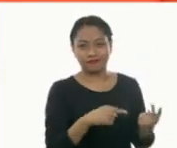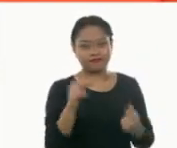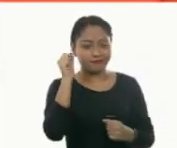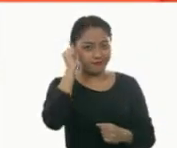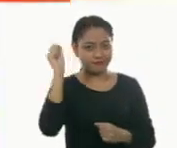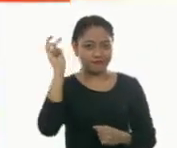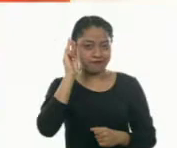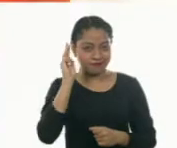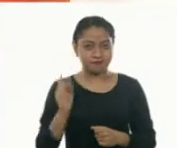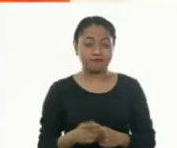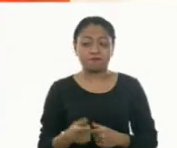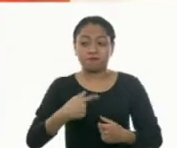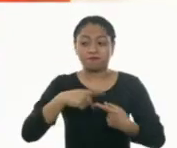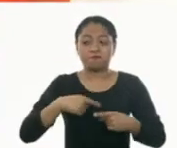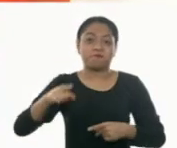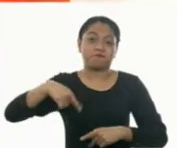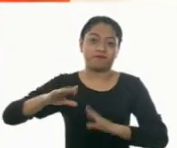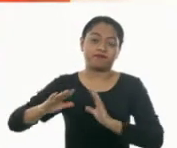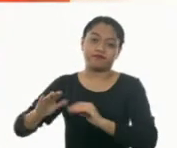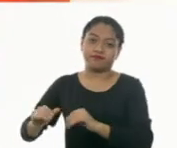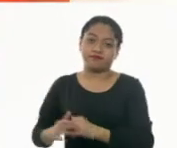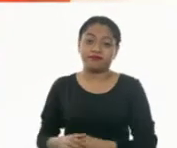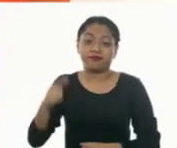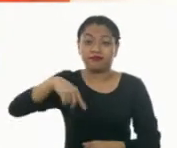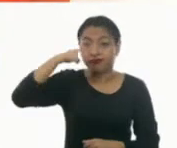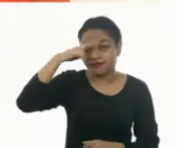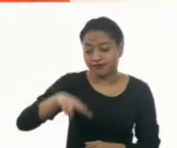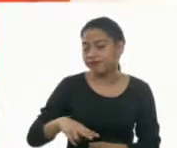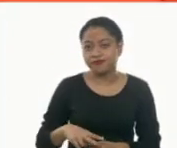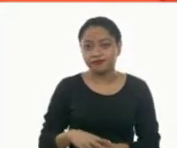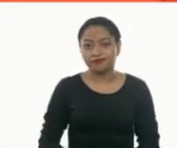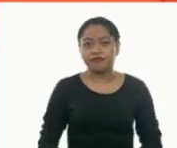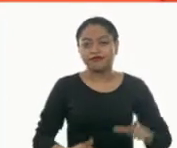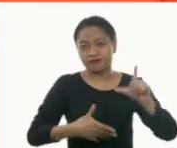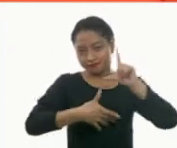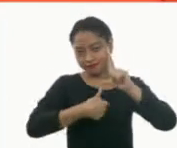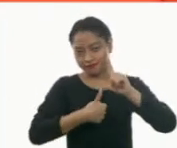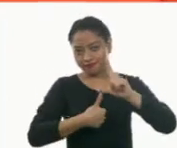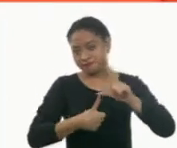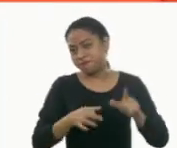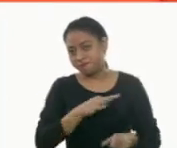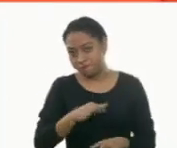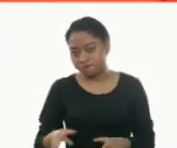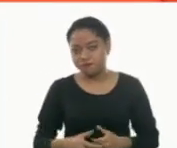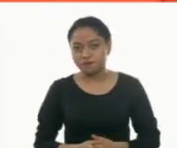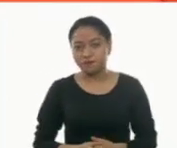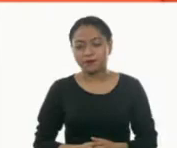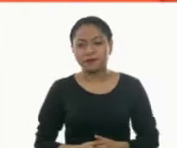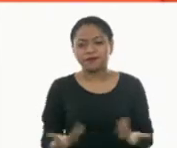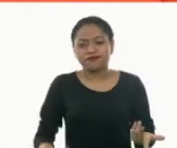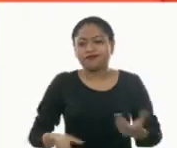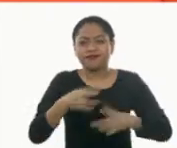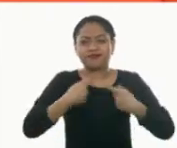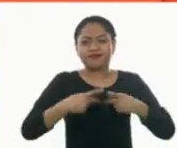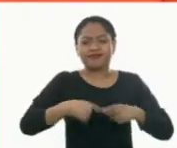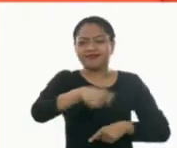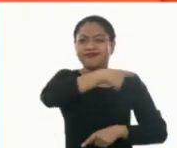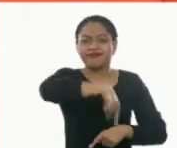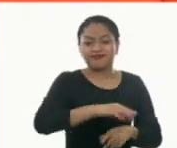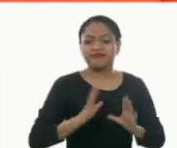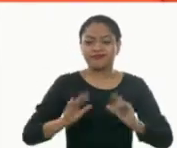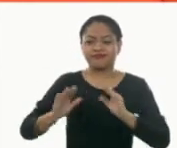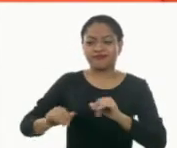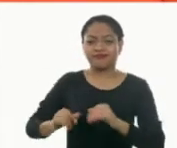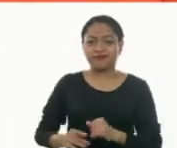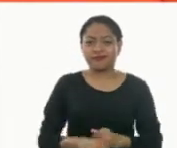probado ser muy eficaz tanto en México como en países de Latinoamérica. Y es increíble cómo a través del